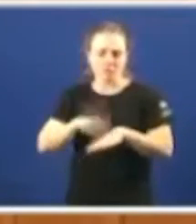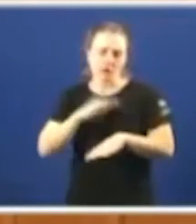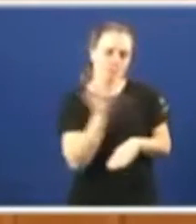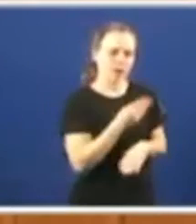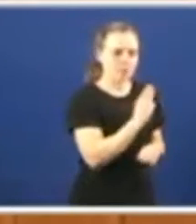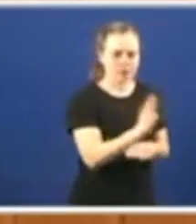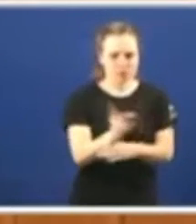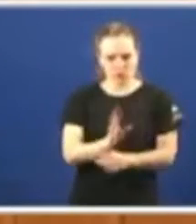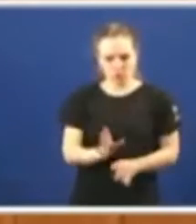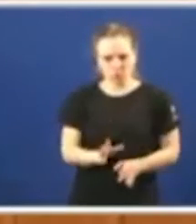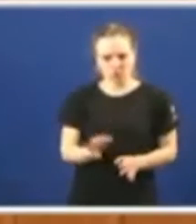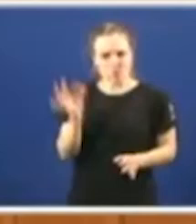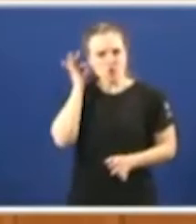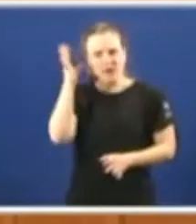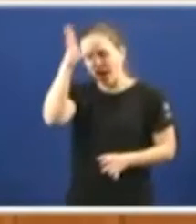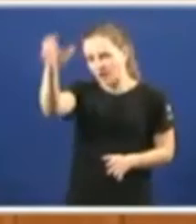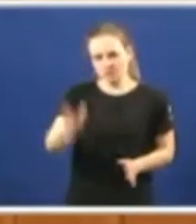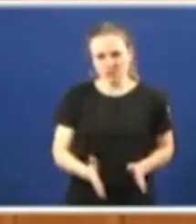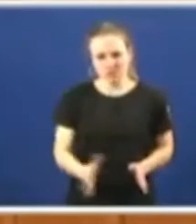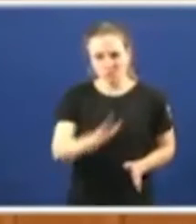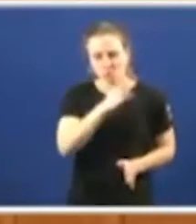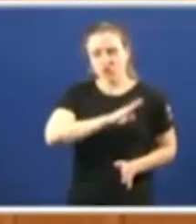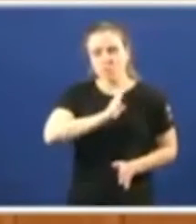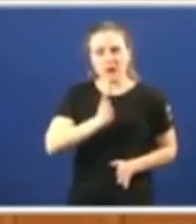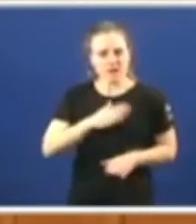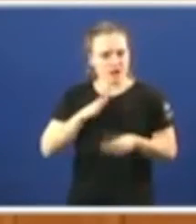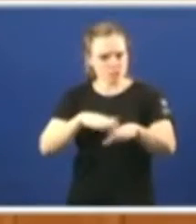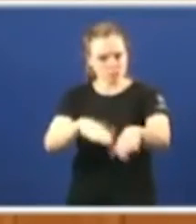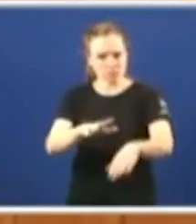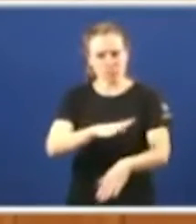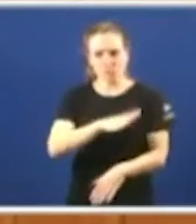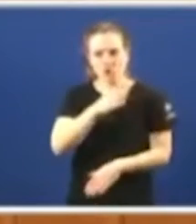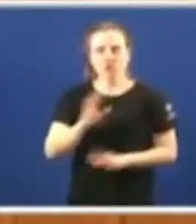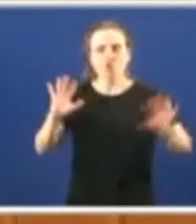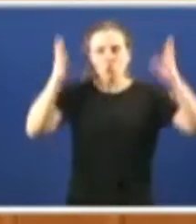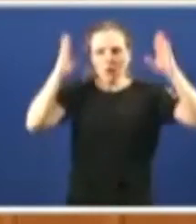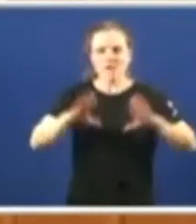As mulleres están fartas e obviamente por iso vamos a sair mañá e vai a ser unha folga feminista moi masiva.